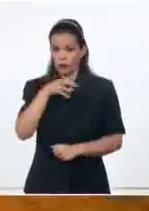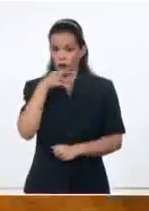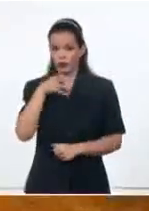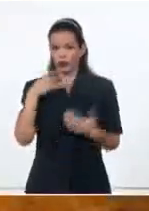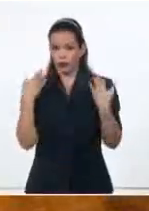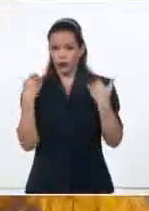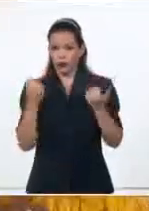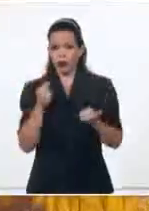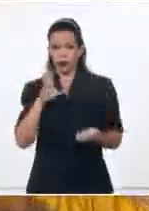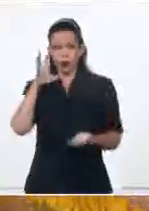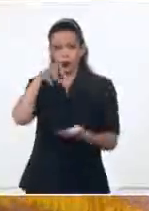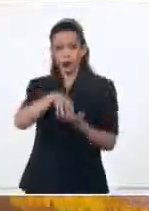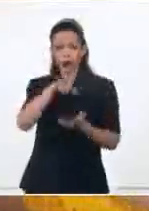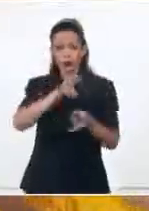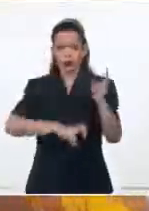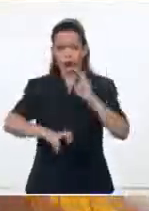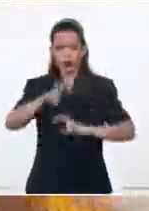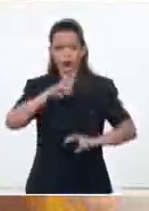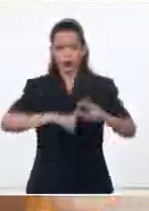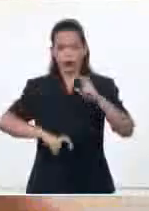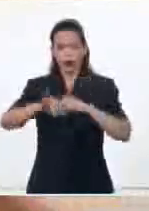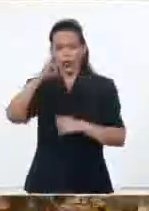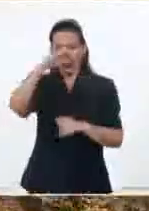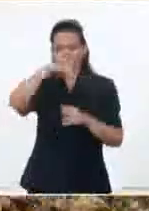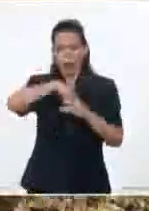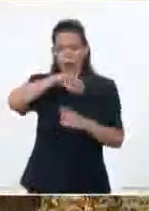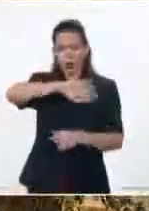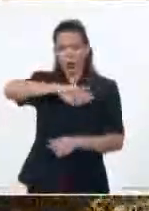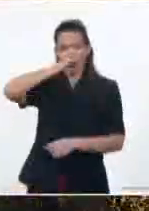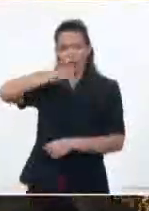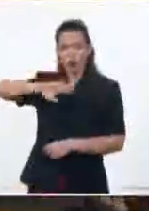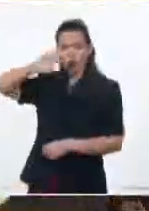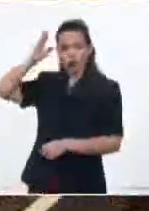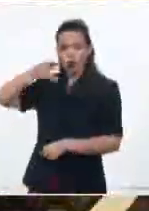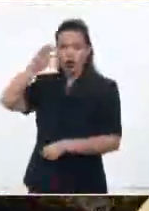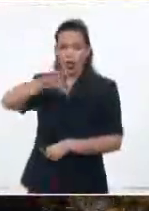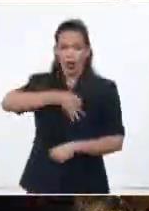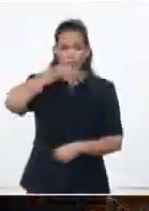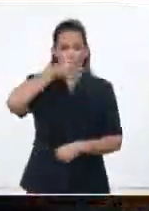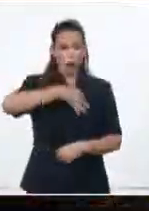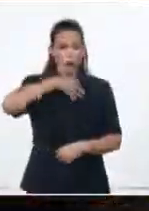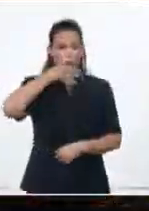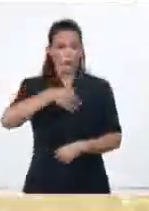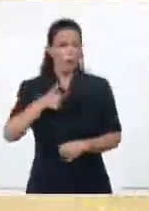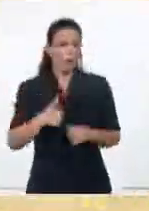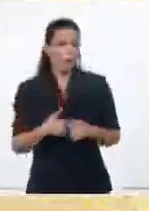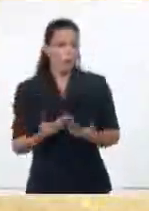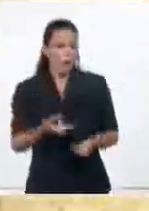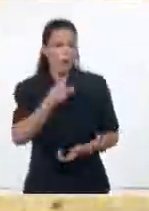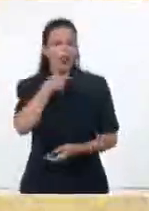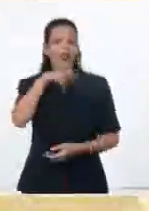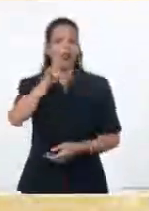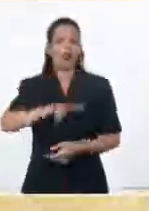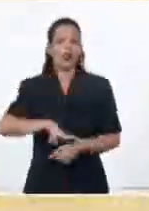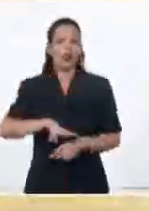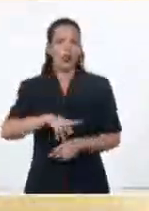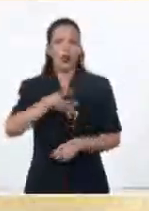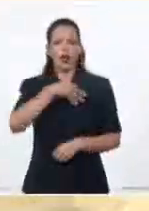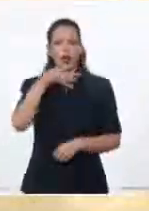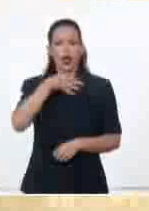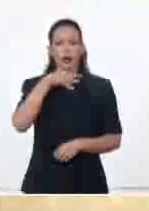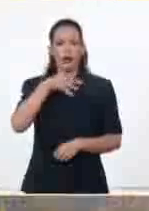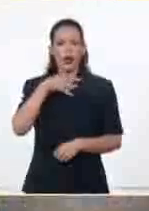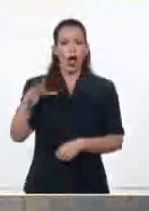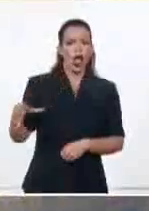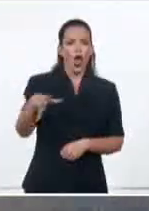de la Estación de Investigaciones Integrales de Montaña, declaró a la prensa que según las evaluaciones no todas las plantaciones fueron